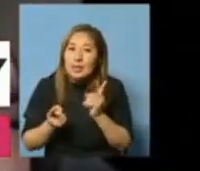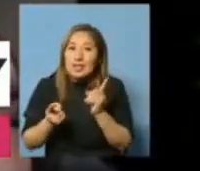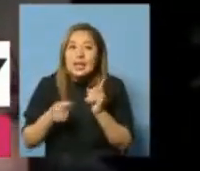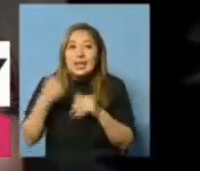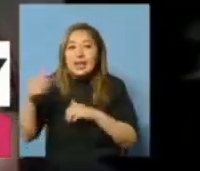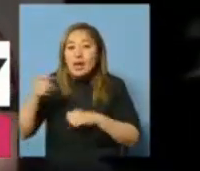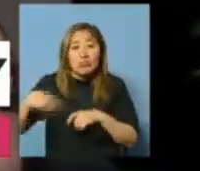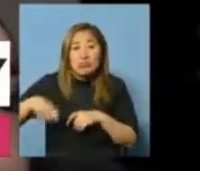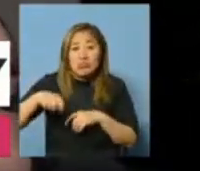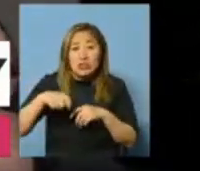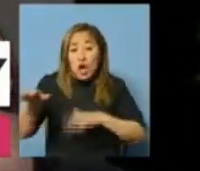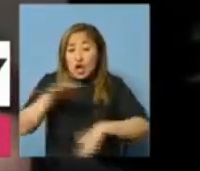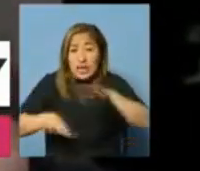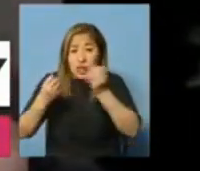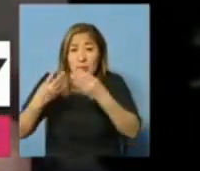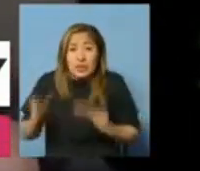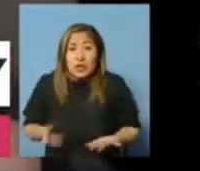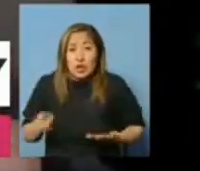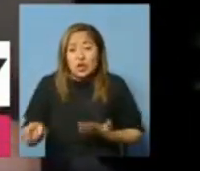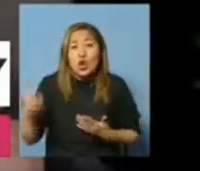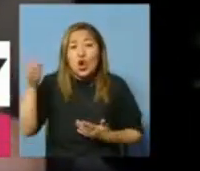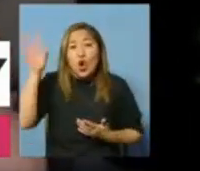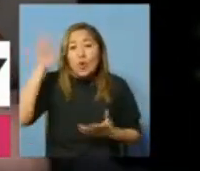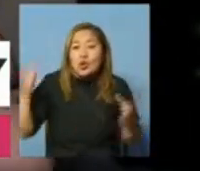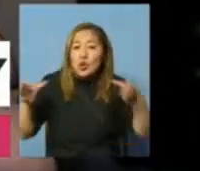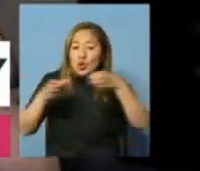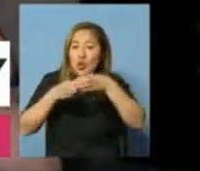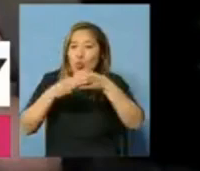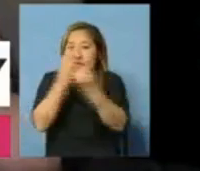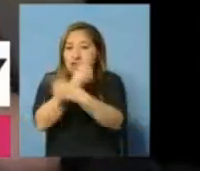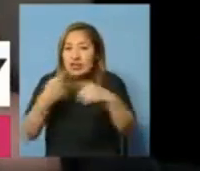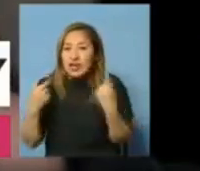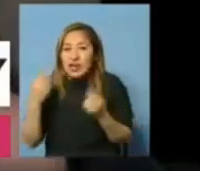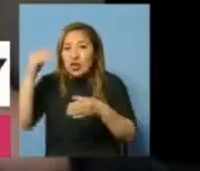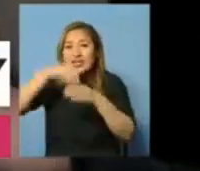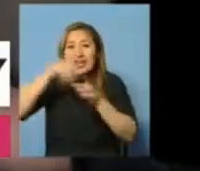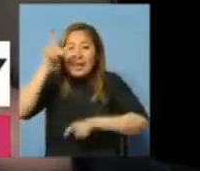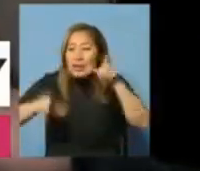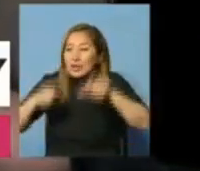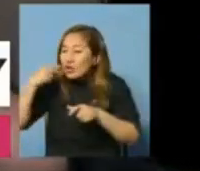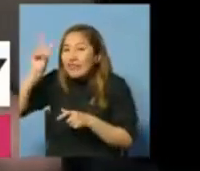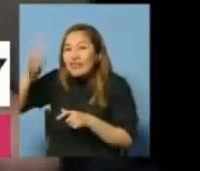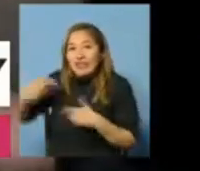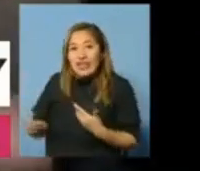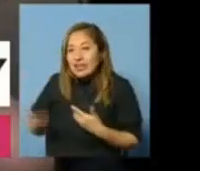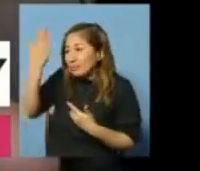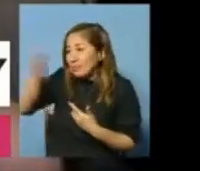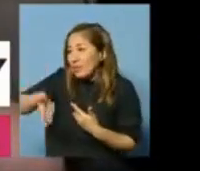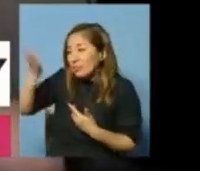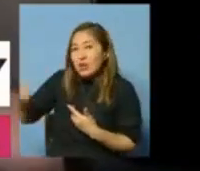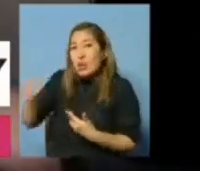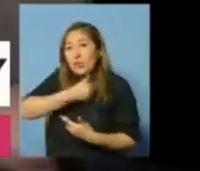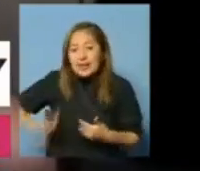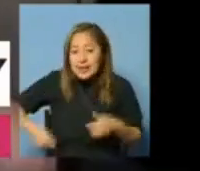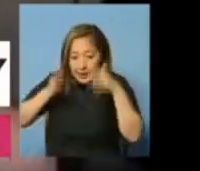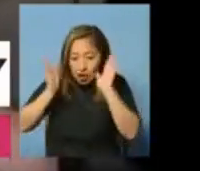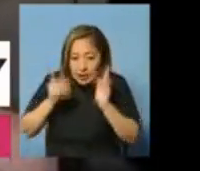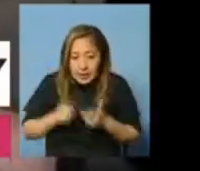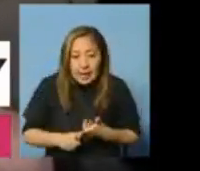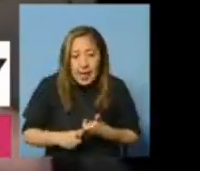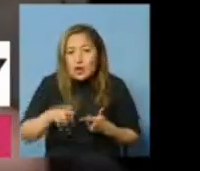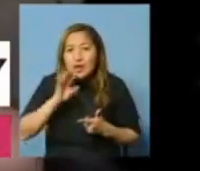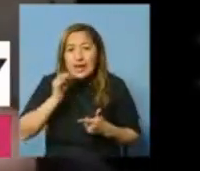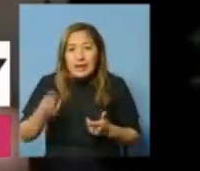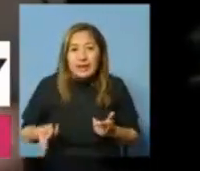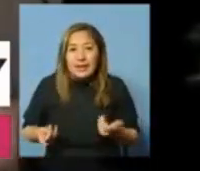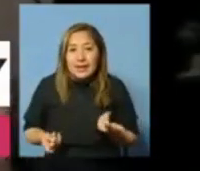buena gestión. Entonces, creo que el conjunto de cosas que la gente puede ver, ¿no? Un presidente compenetrado, que está